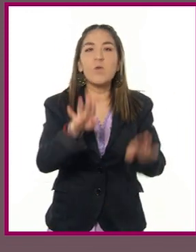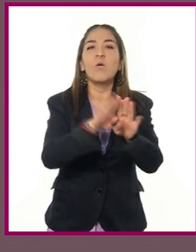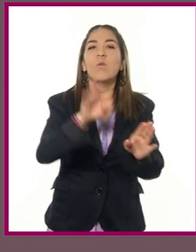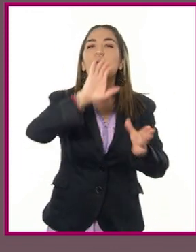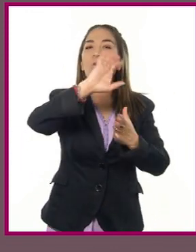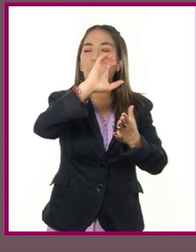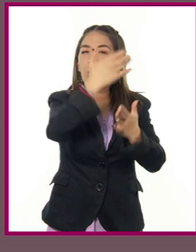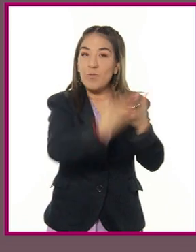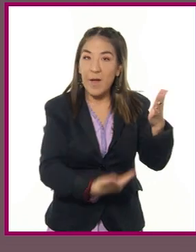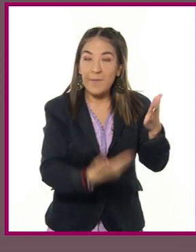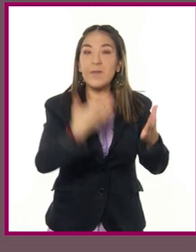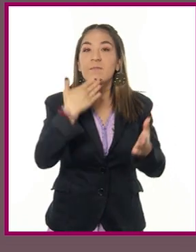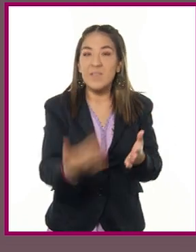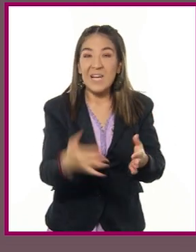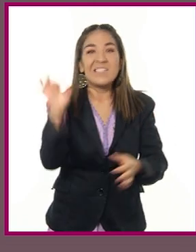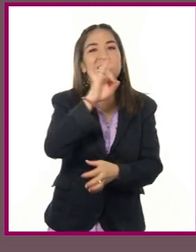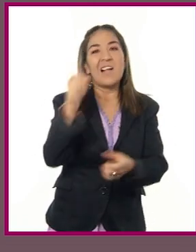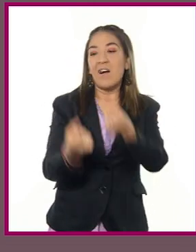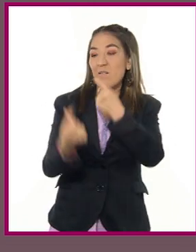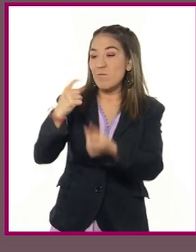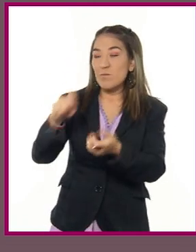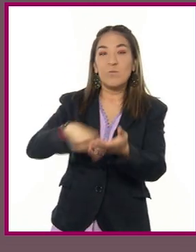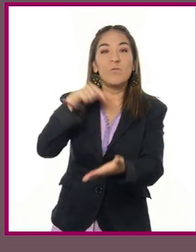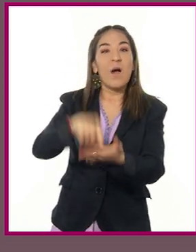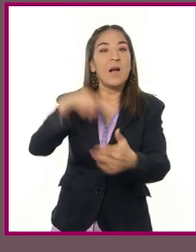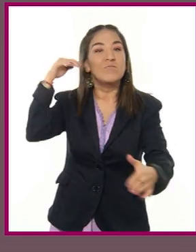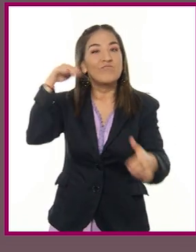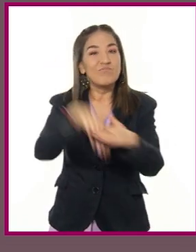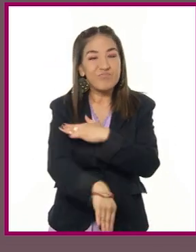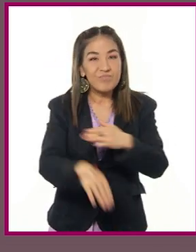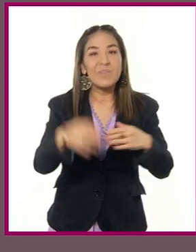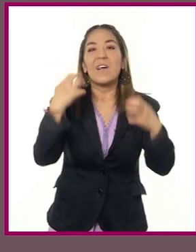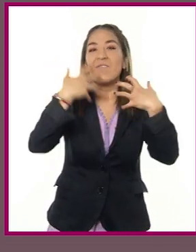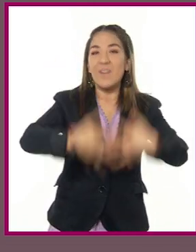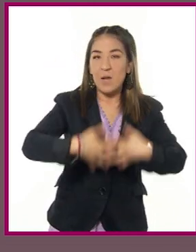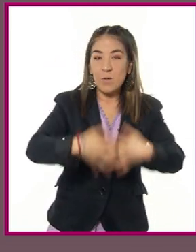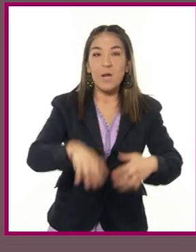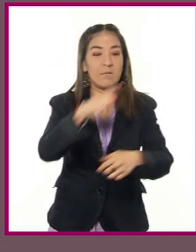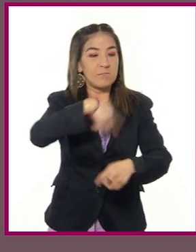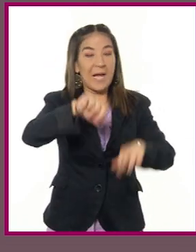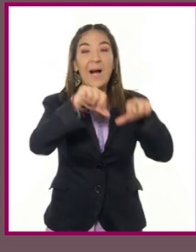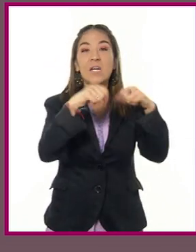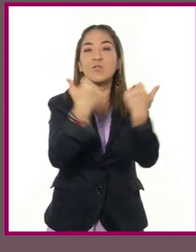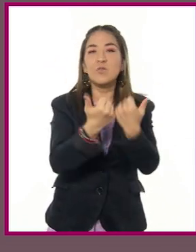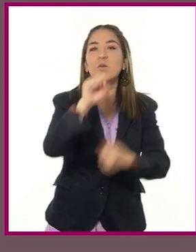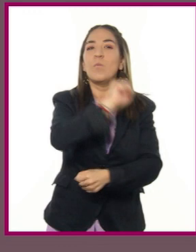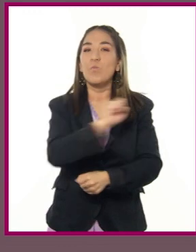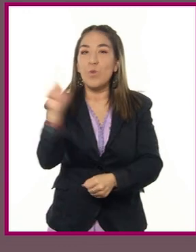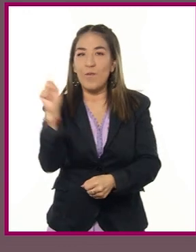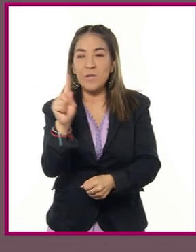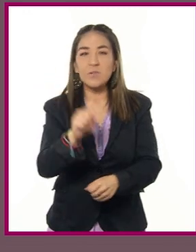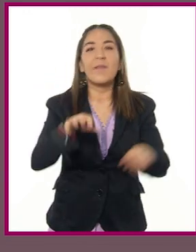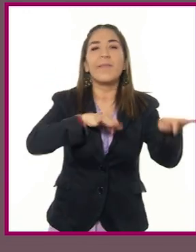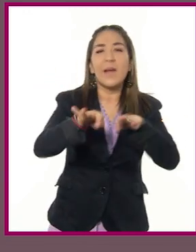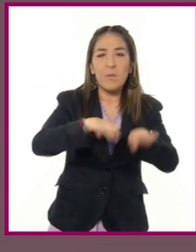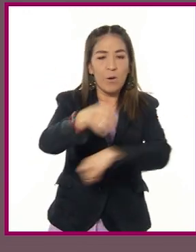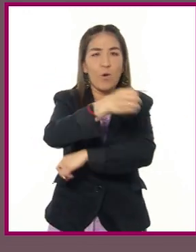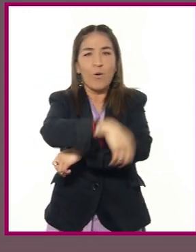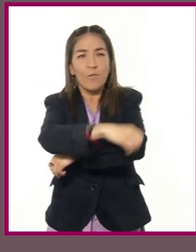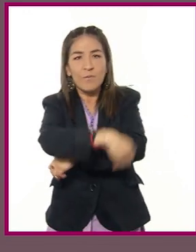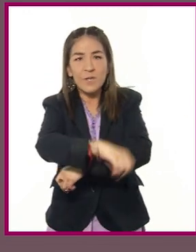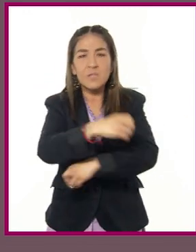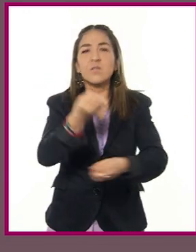sobre quiebras y bancarrotas, sobre el estatus de las asociaciones profesionales, los oficios, las